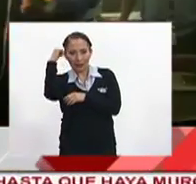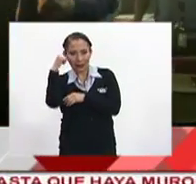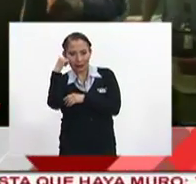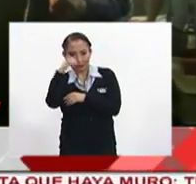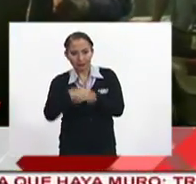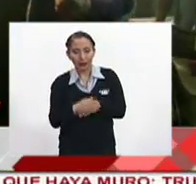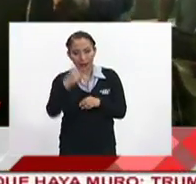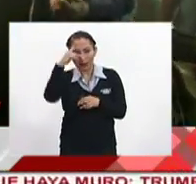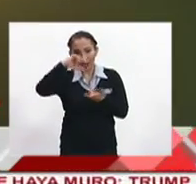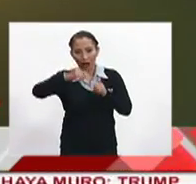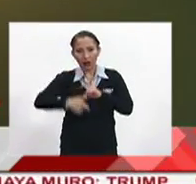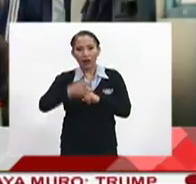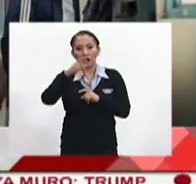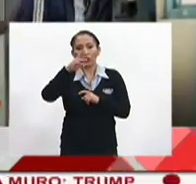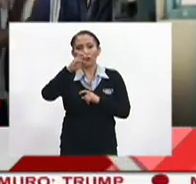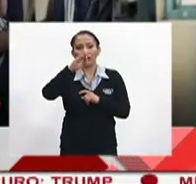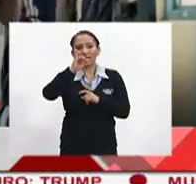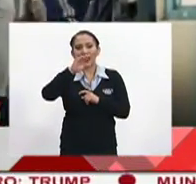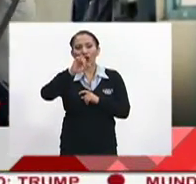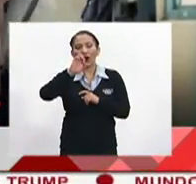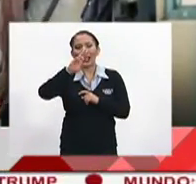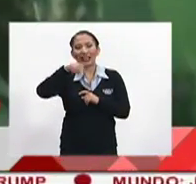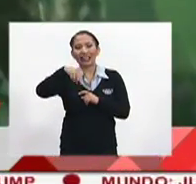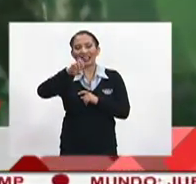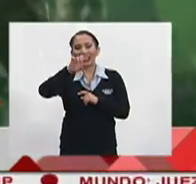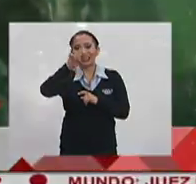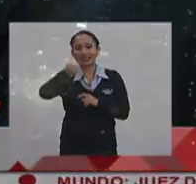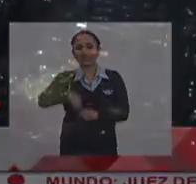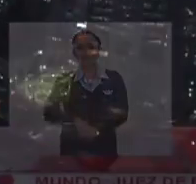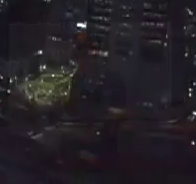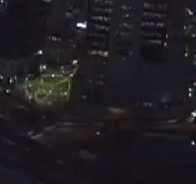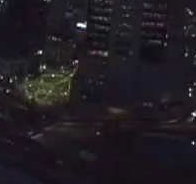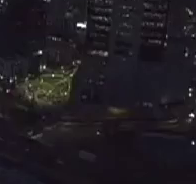abril. Para México al Día, Rufino Enríquez González.